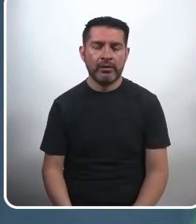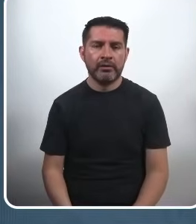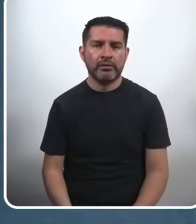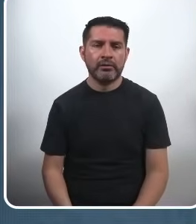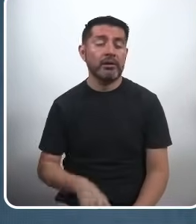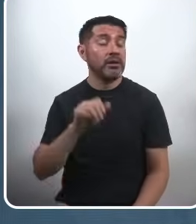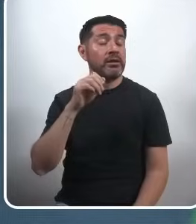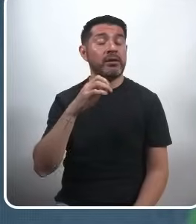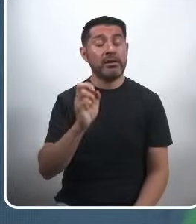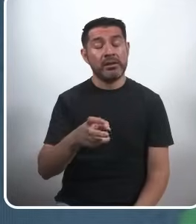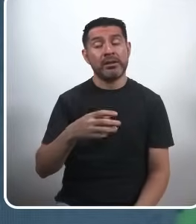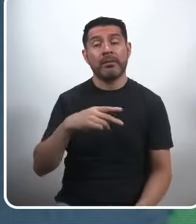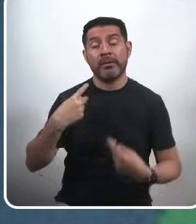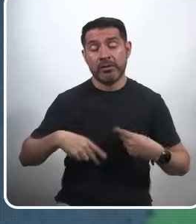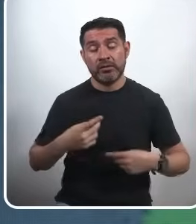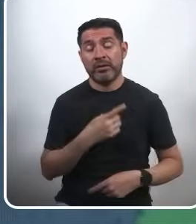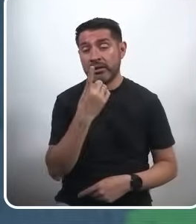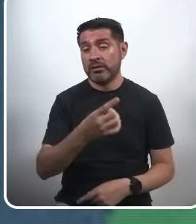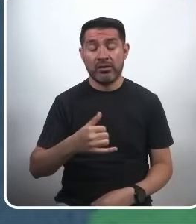perspectiva, es lo que yo pienso.